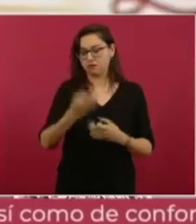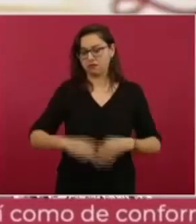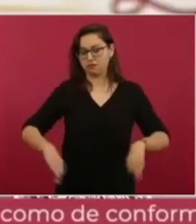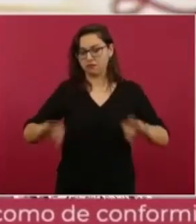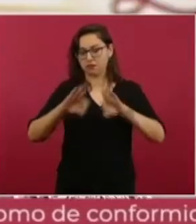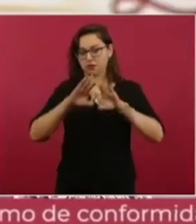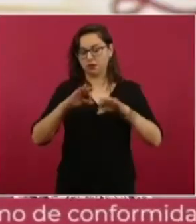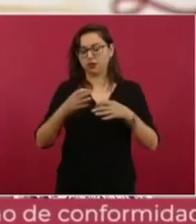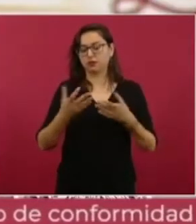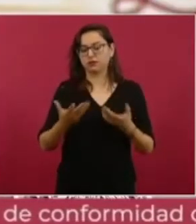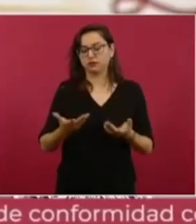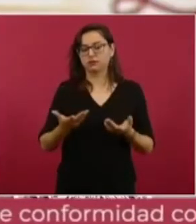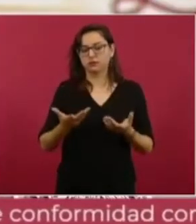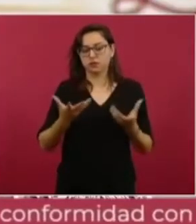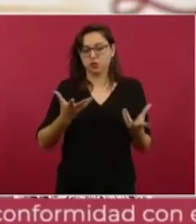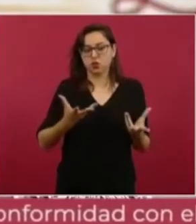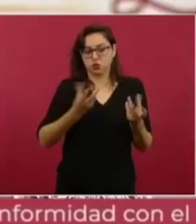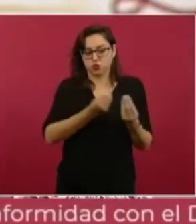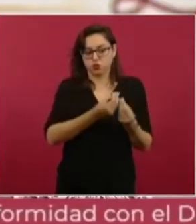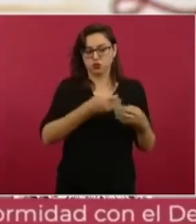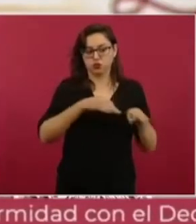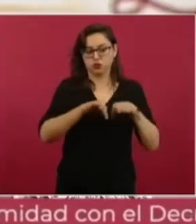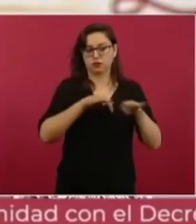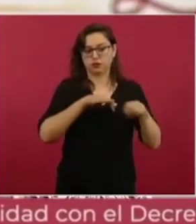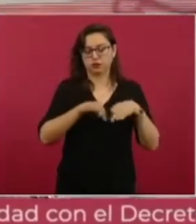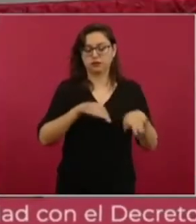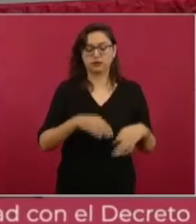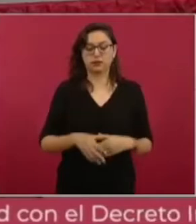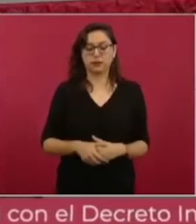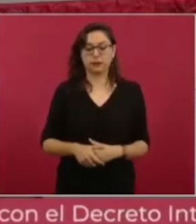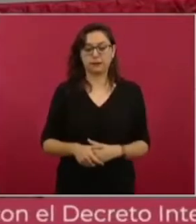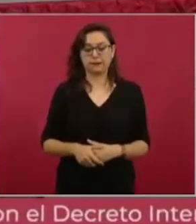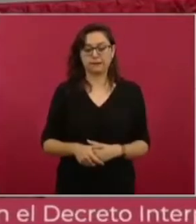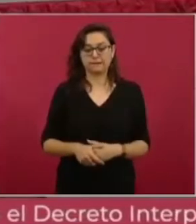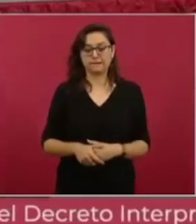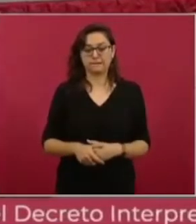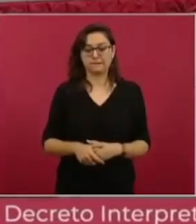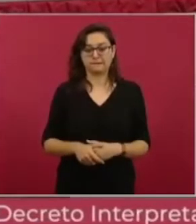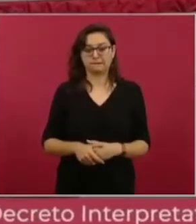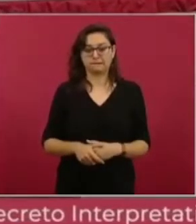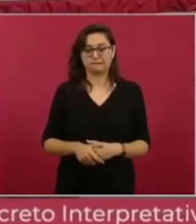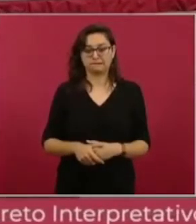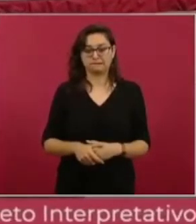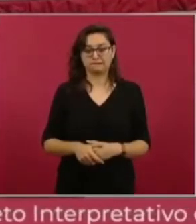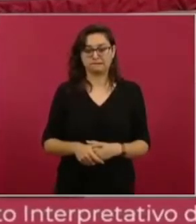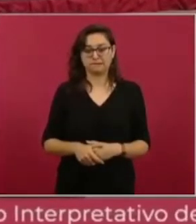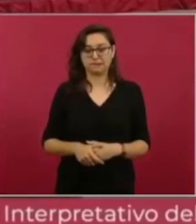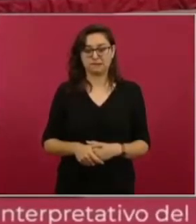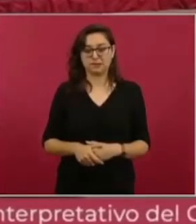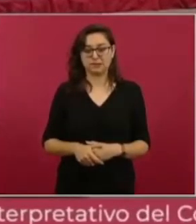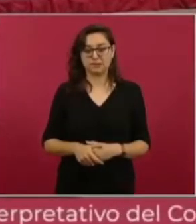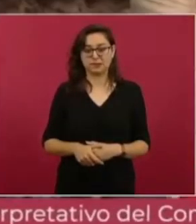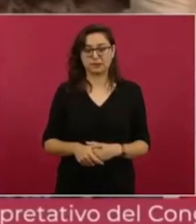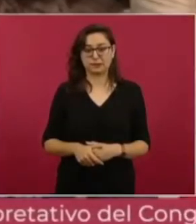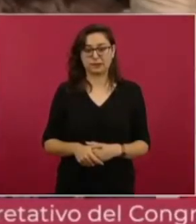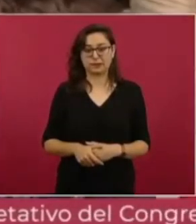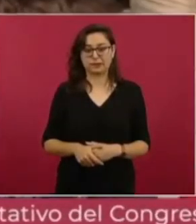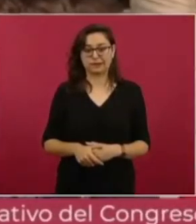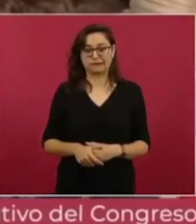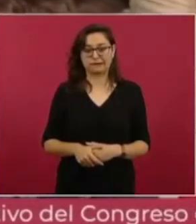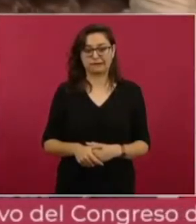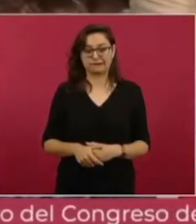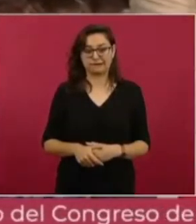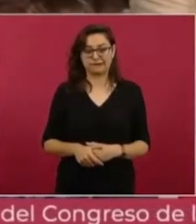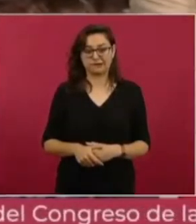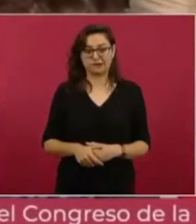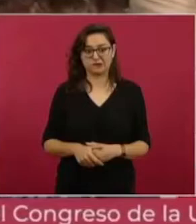estamos trabajando en otro contexto también. Y allá fue adjunto una denuncia de abuso laboral de don